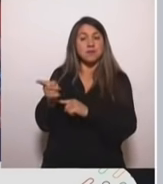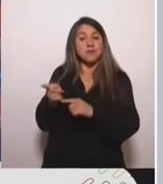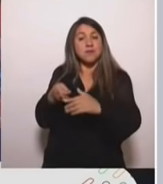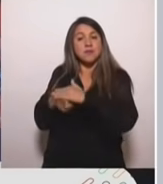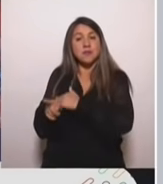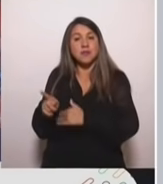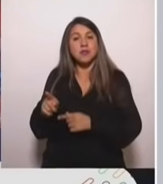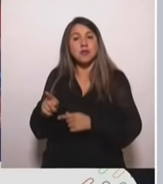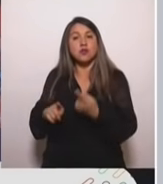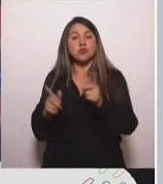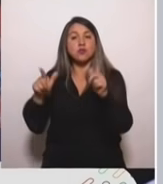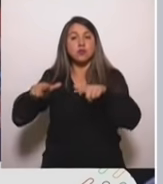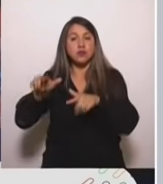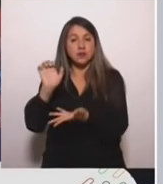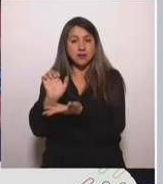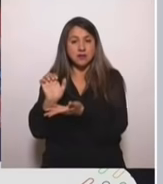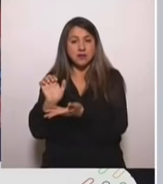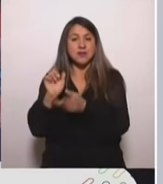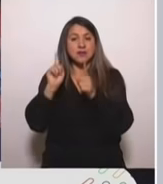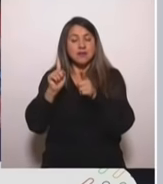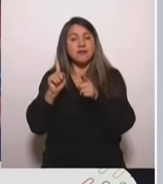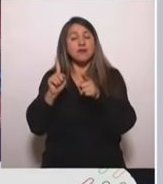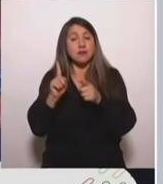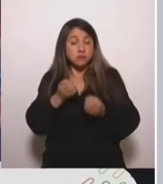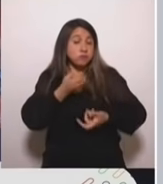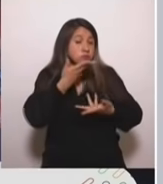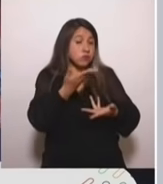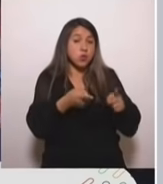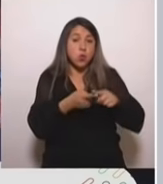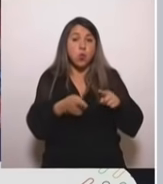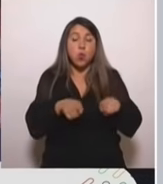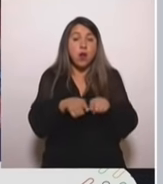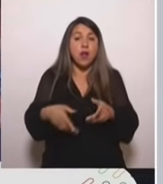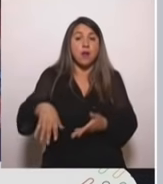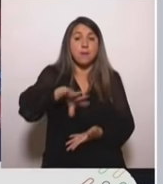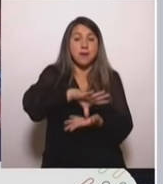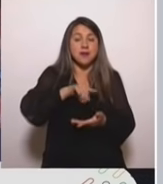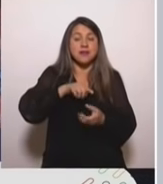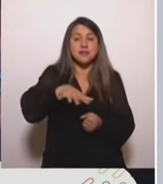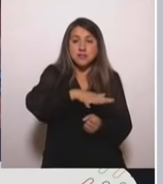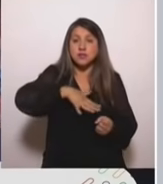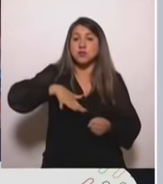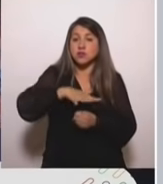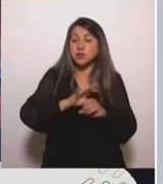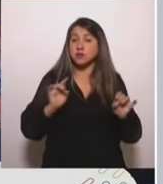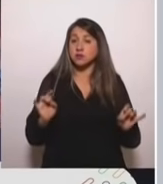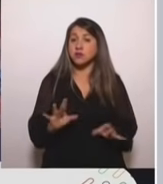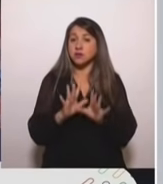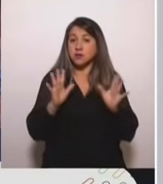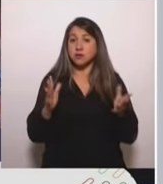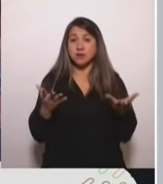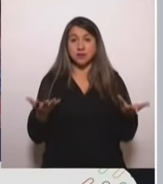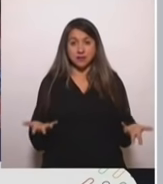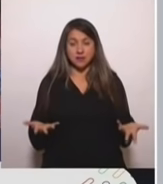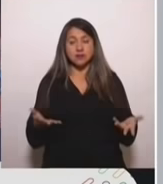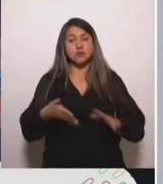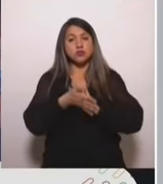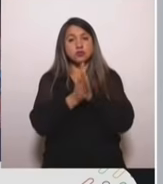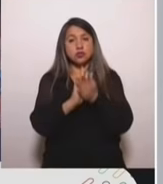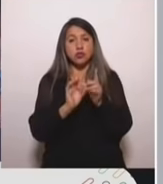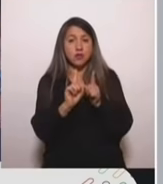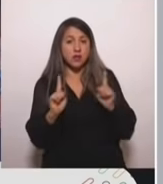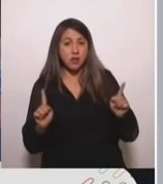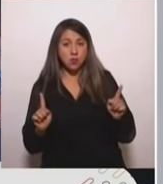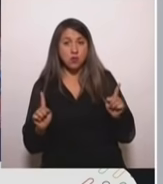convencionales constituyentes sobre la situación de aquellas personas que fueron detenidas post estallido social. Uno de los argumentos que escuchábamos recién era